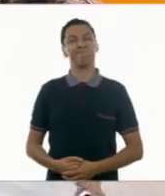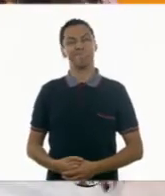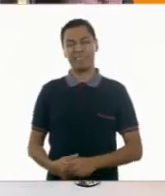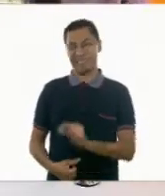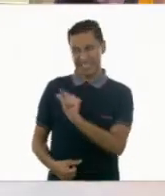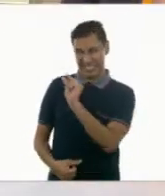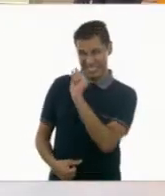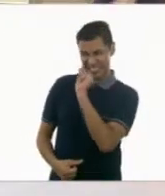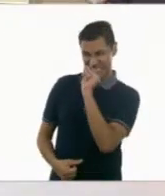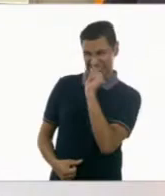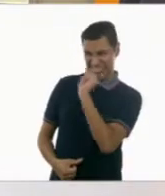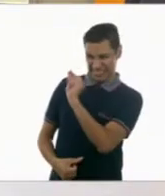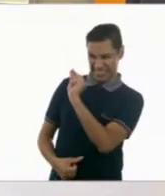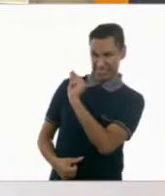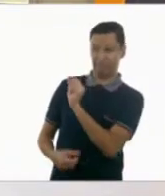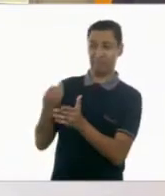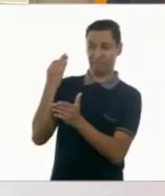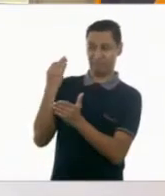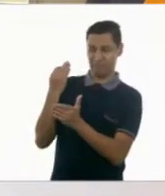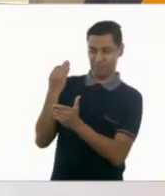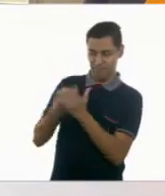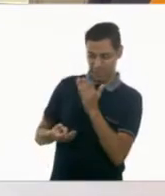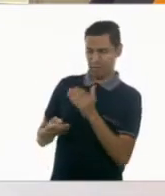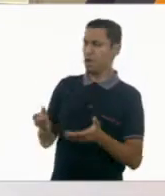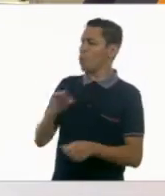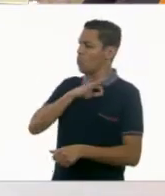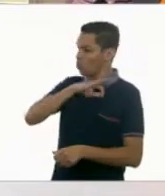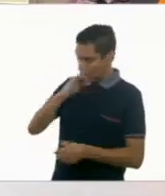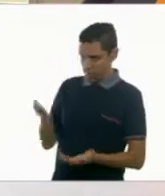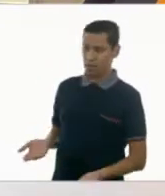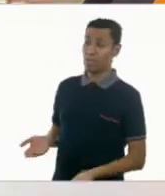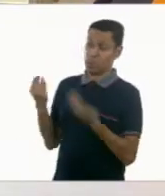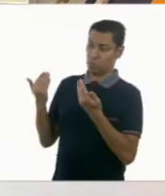Estuviste cerca. Sí. Sí puedes, Ale.